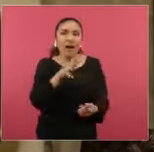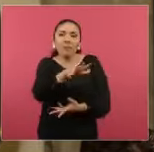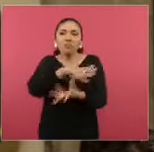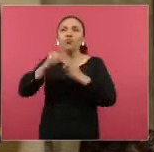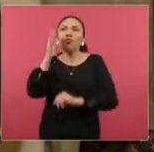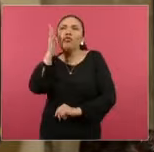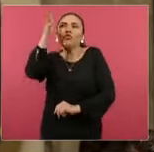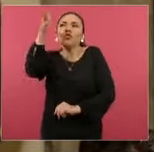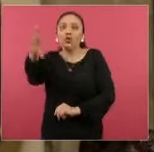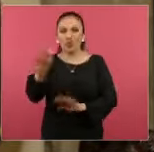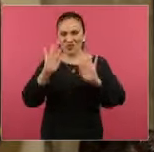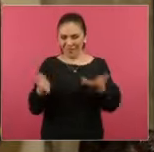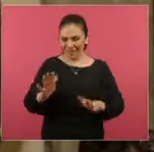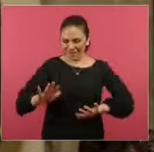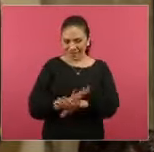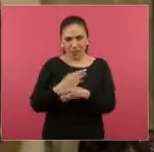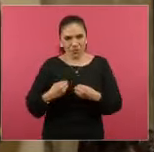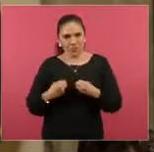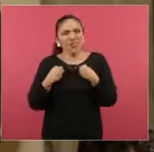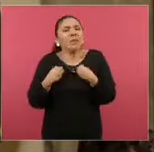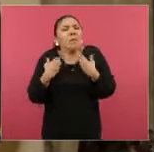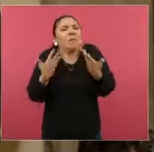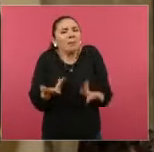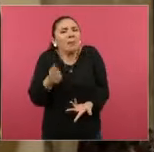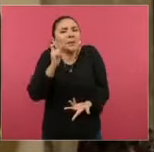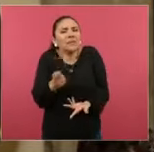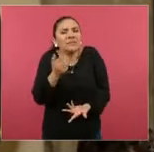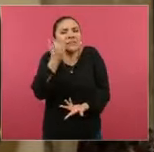ya transformados? ¿Qué es lo que se quiere lograr